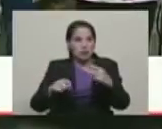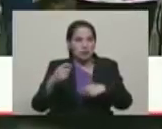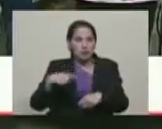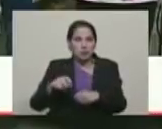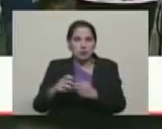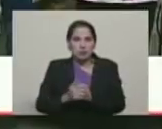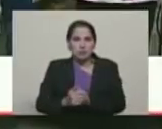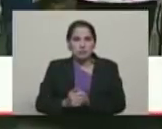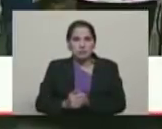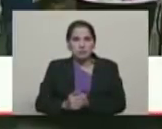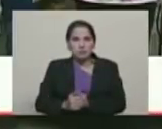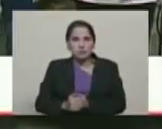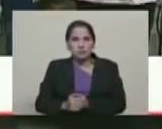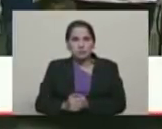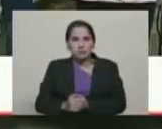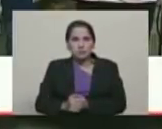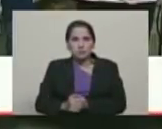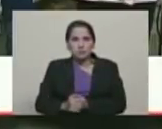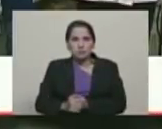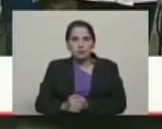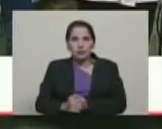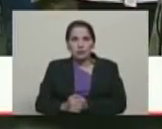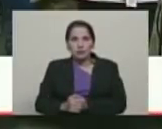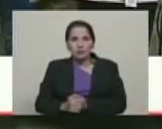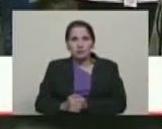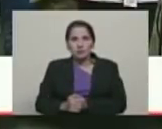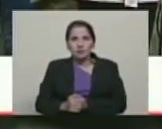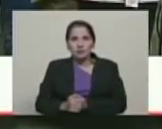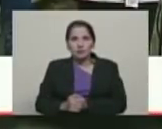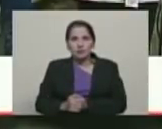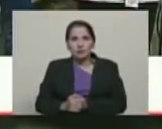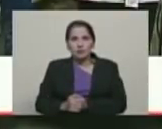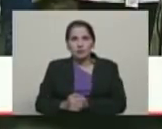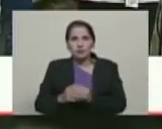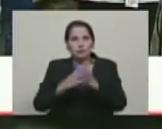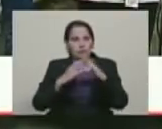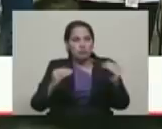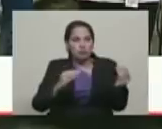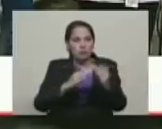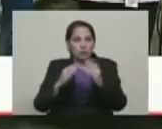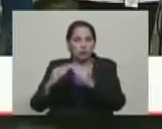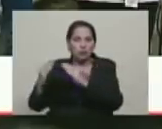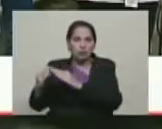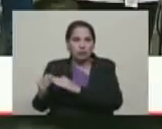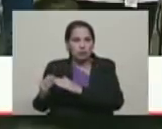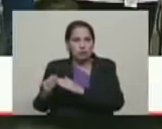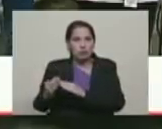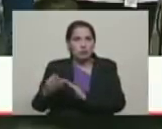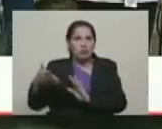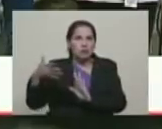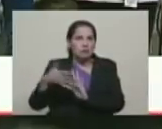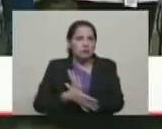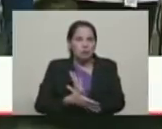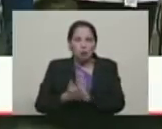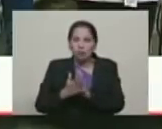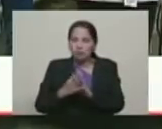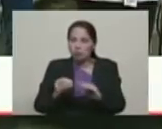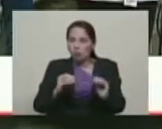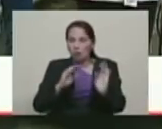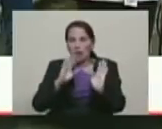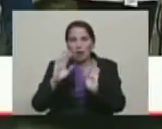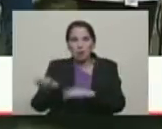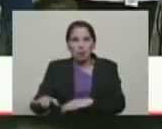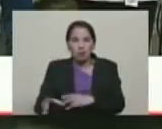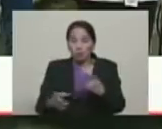esos sectores que producen en su conuco, en su finca, en su haciendita, en su hacienda, en todos los sectores. Todo el apoyo